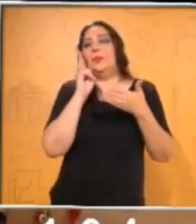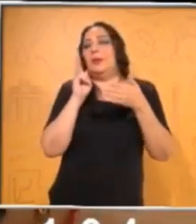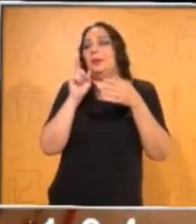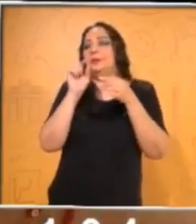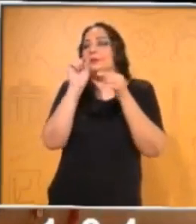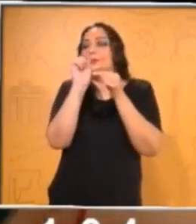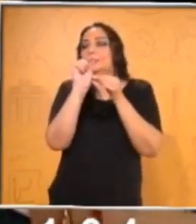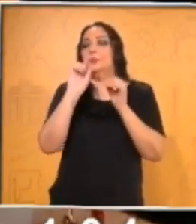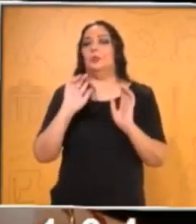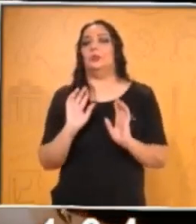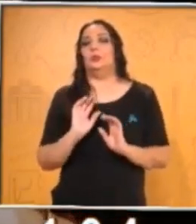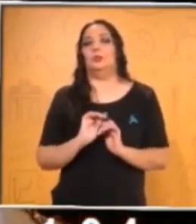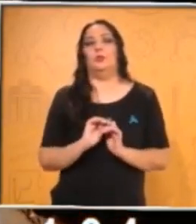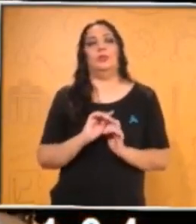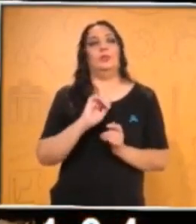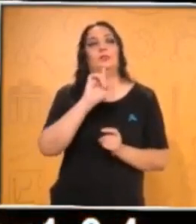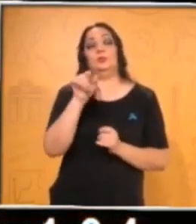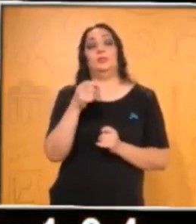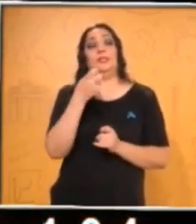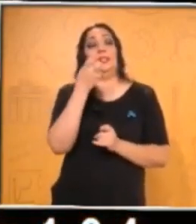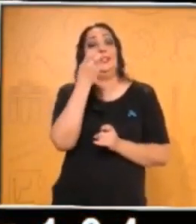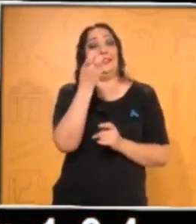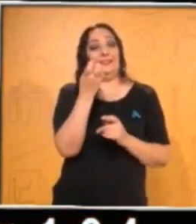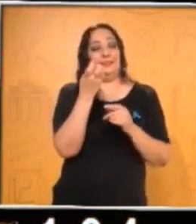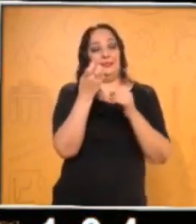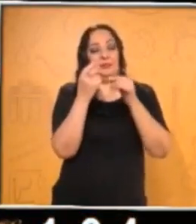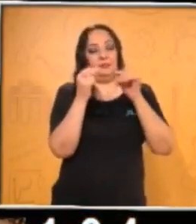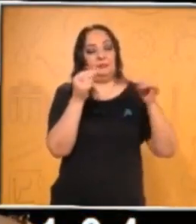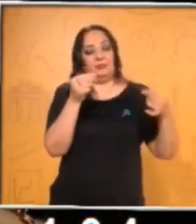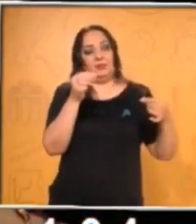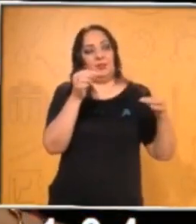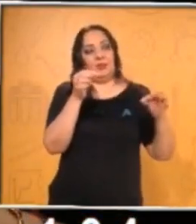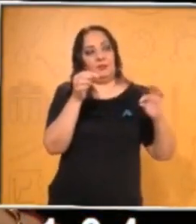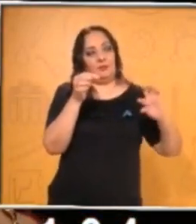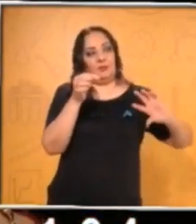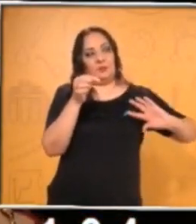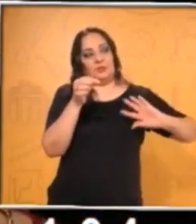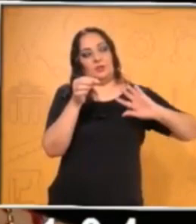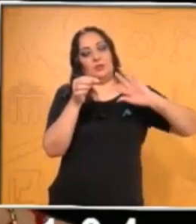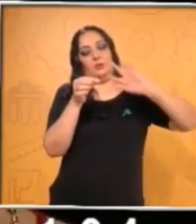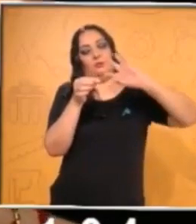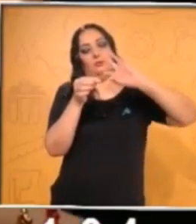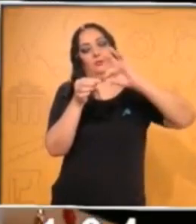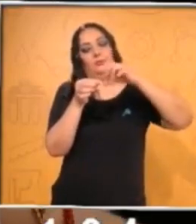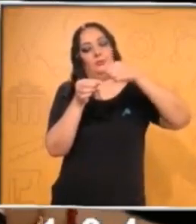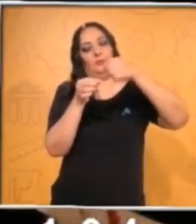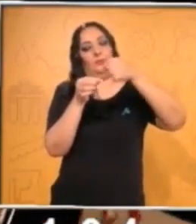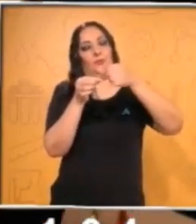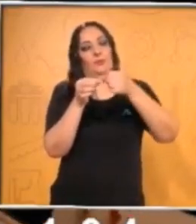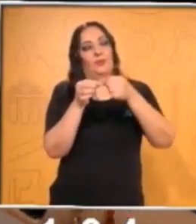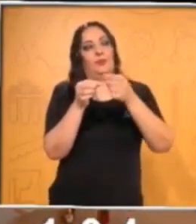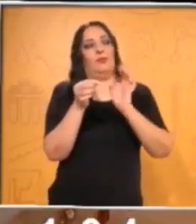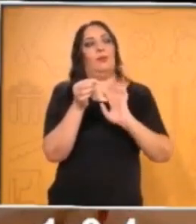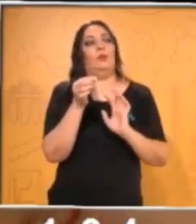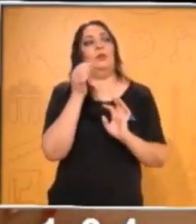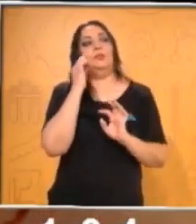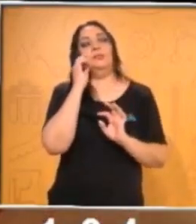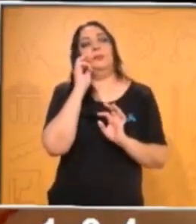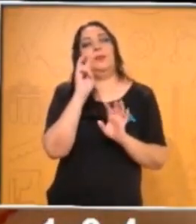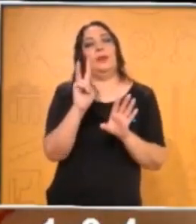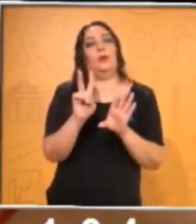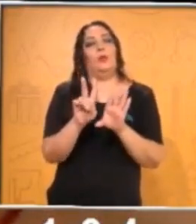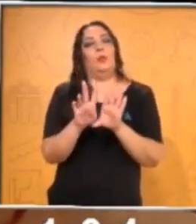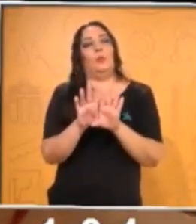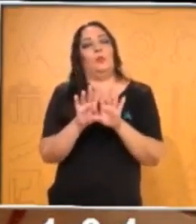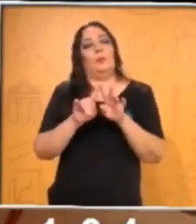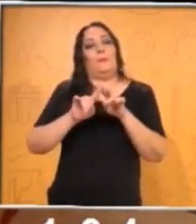aquí. Y vamos a tomar esta punta de aquí arriba y la vamos a unir hacia abajo. Que te quede exacto